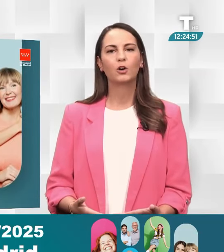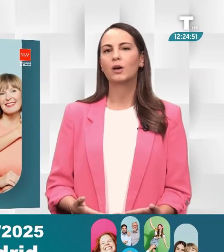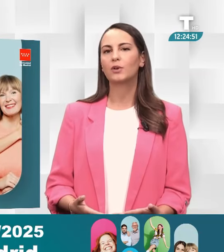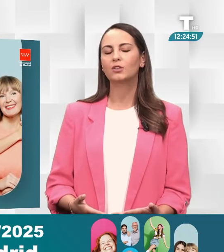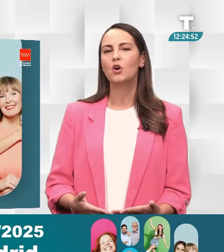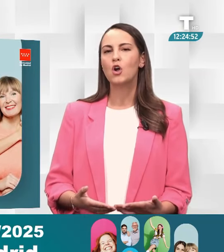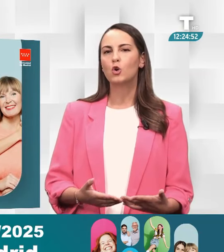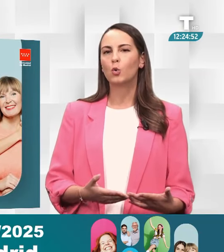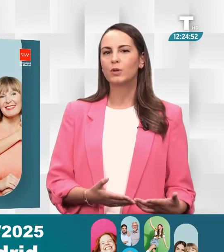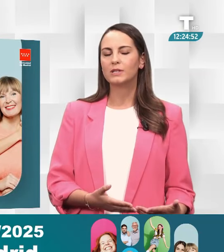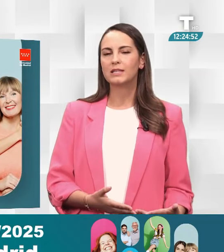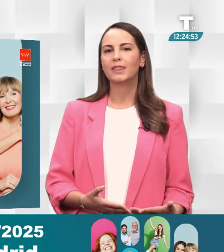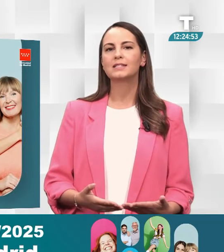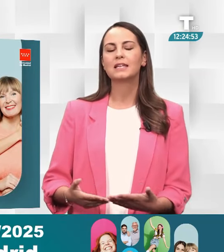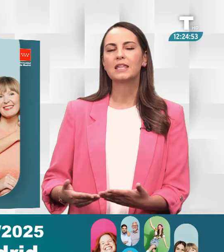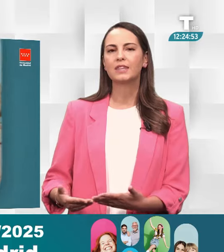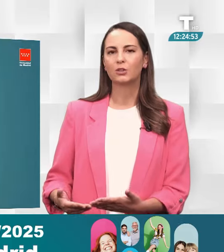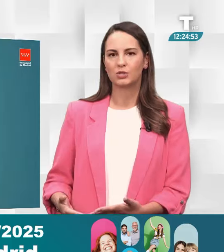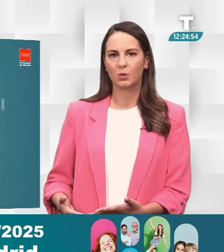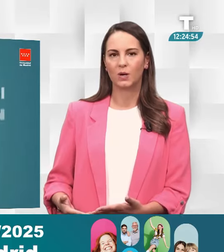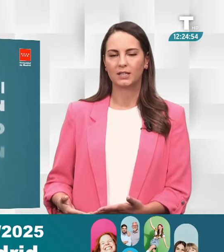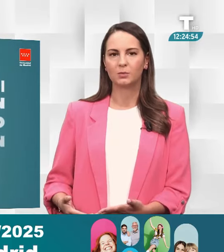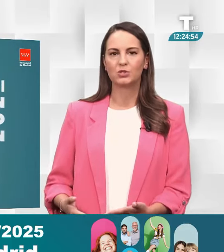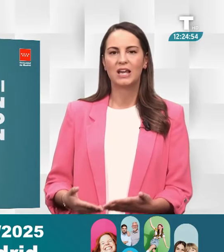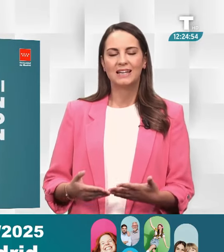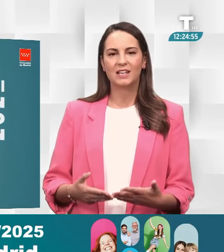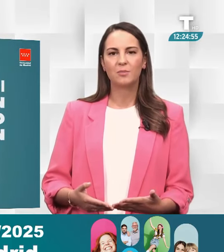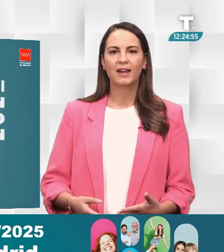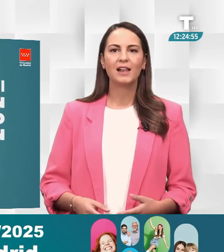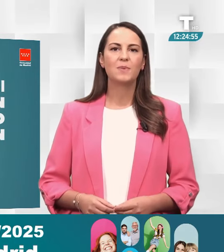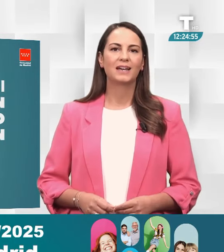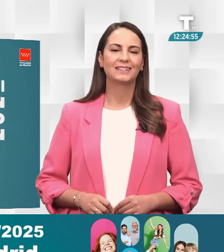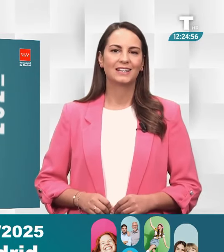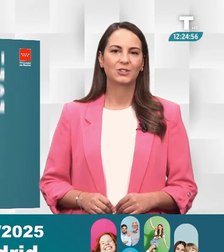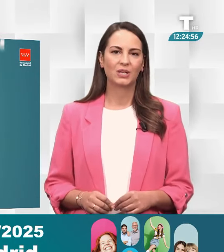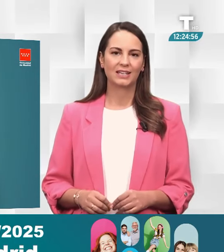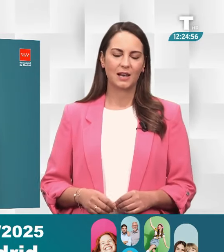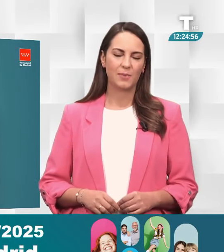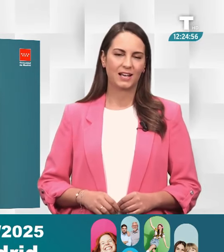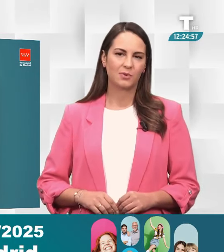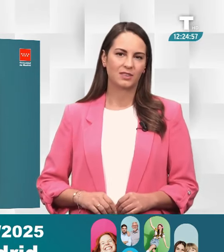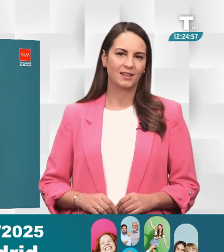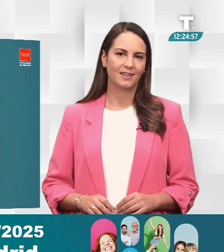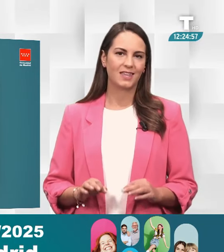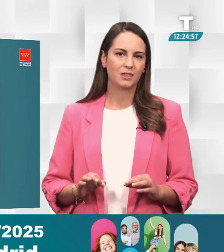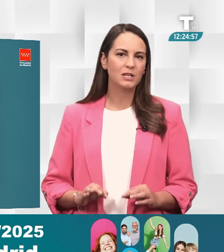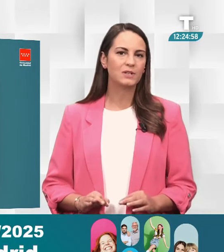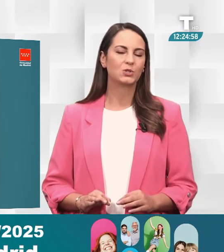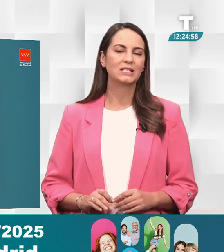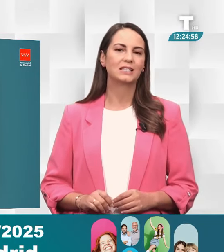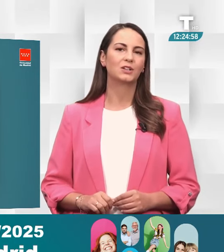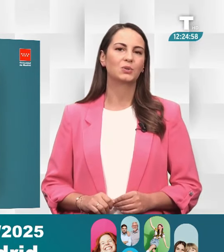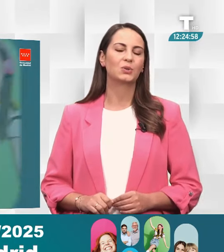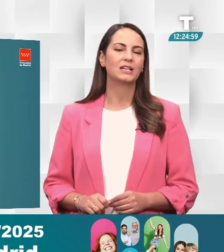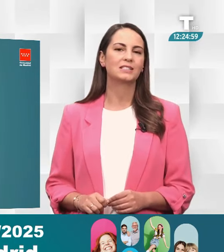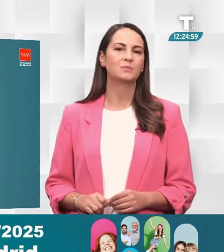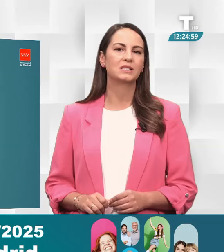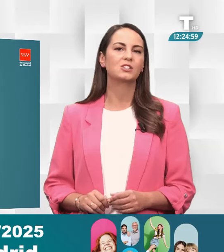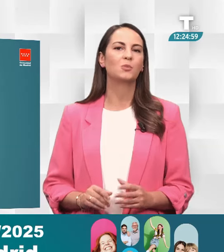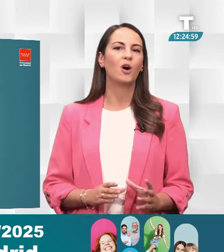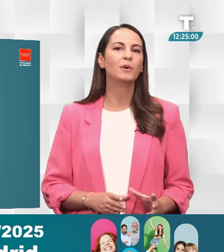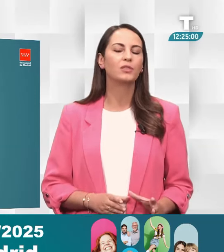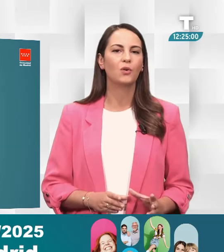demanda, colaborando con universidades y centros educativos. Se ampliará el plan de talento digital para capacitar a 10.000 personas en tecnologías